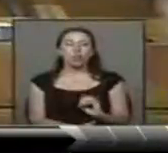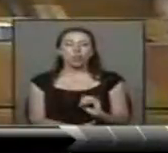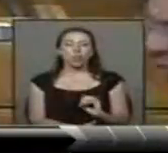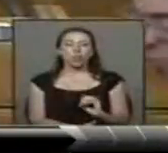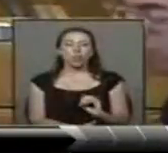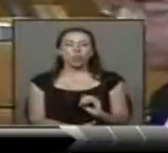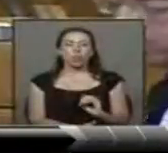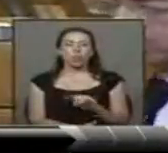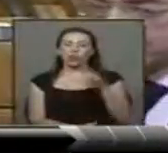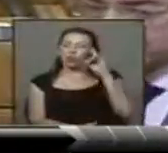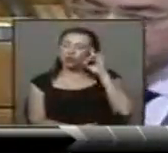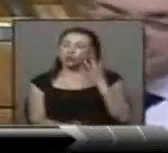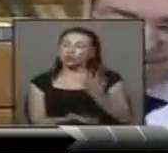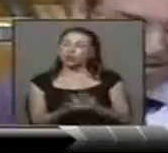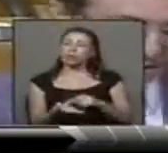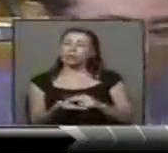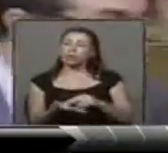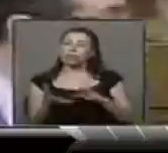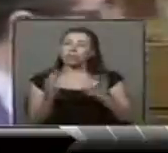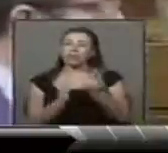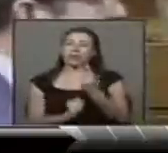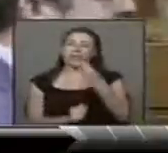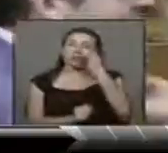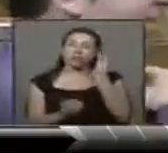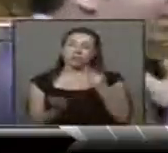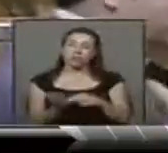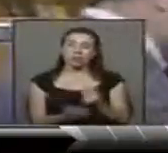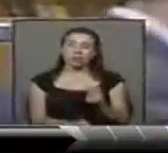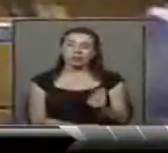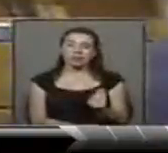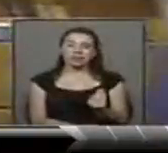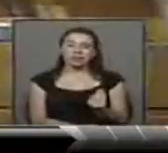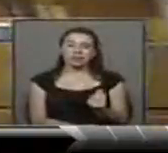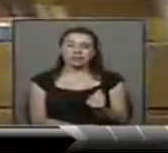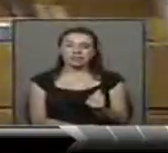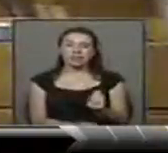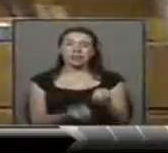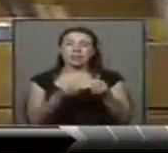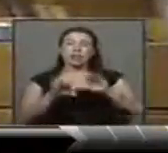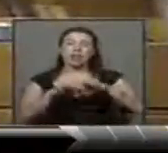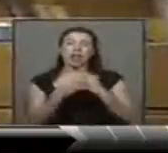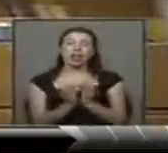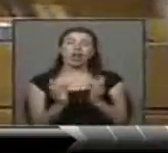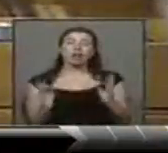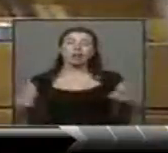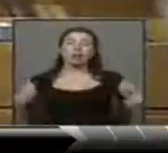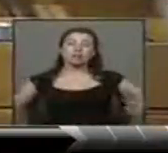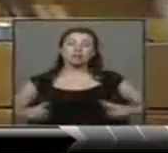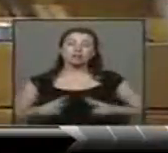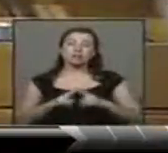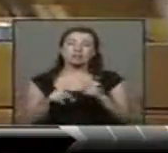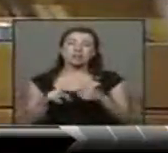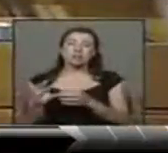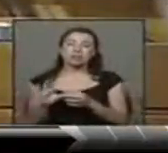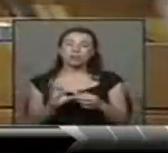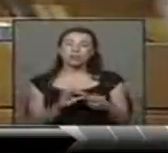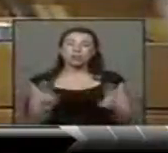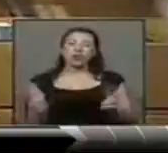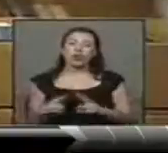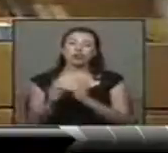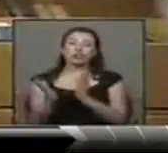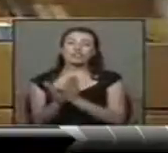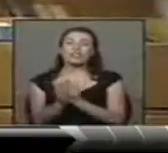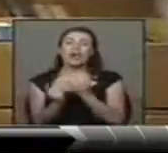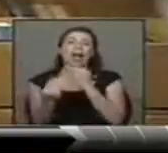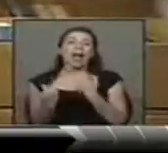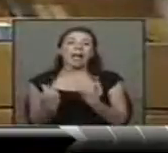cual sabemos sufrió un siniestro el 22 de noviembre del año 2013, que llevó a la pérdida total de infraestructura y que producto de ello se construyó una